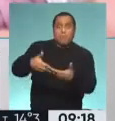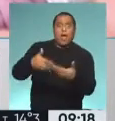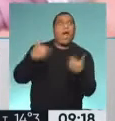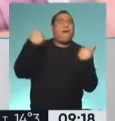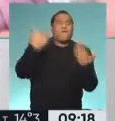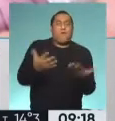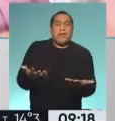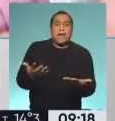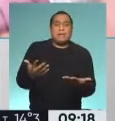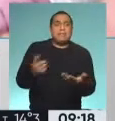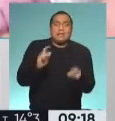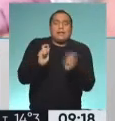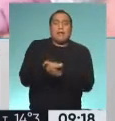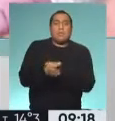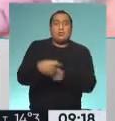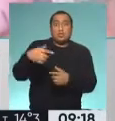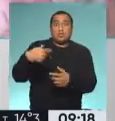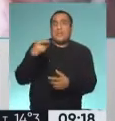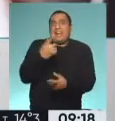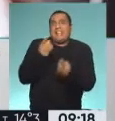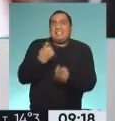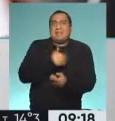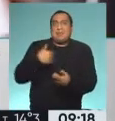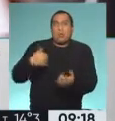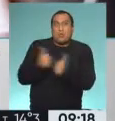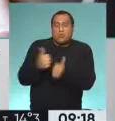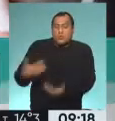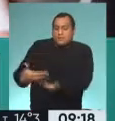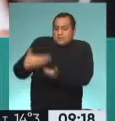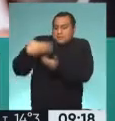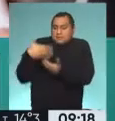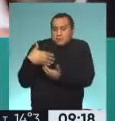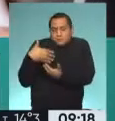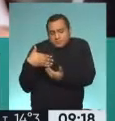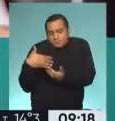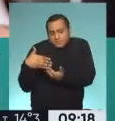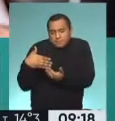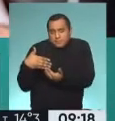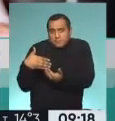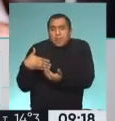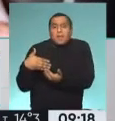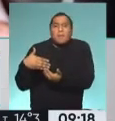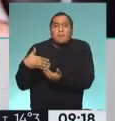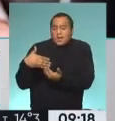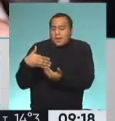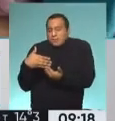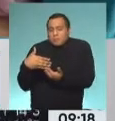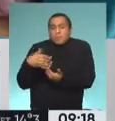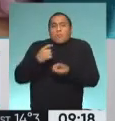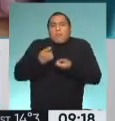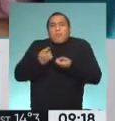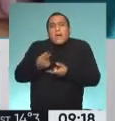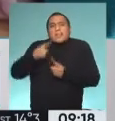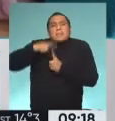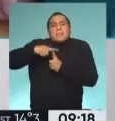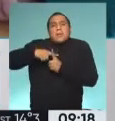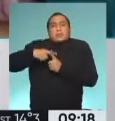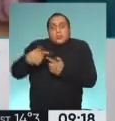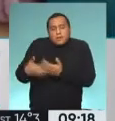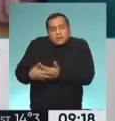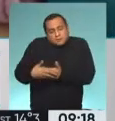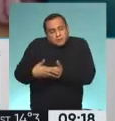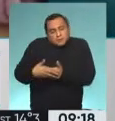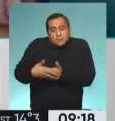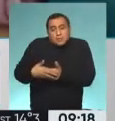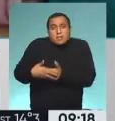importante, y que estar sobre el pecho de su madre lo ayuda desde la regulación de la temperatura, desde apelar a